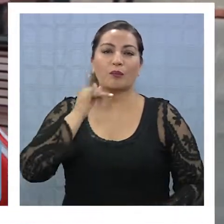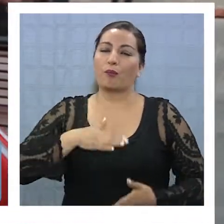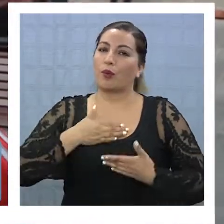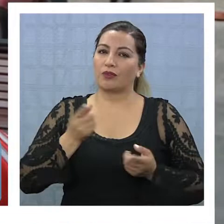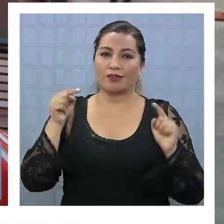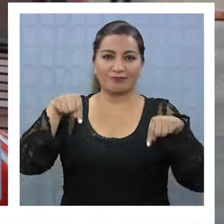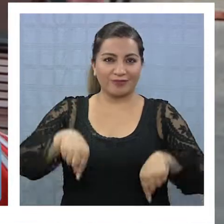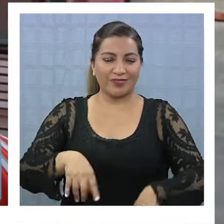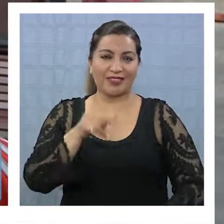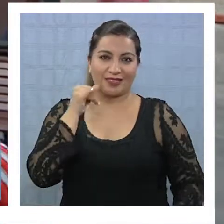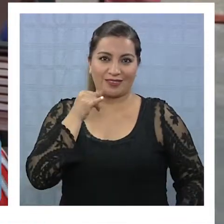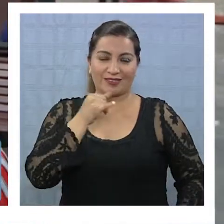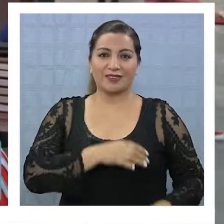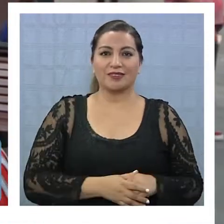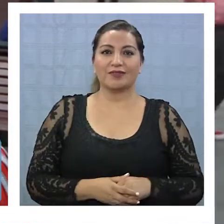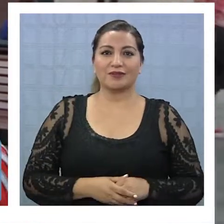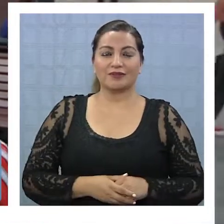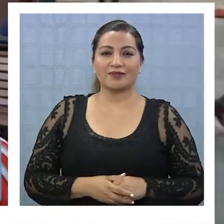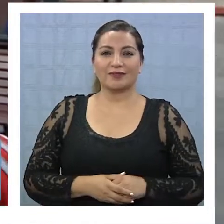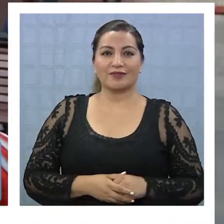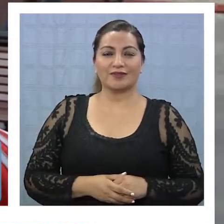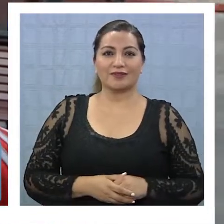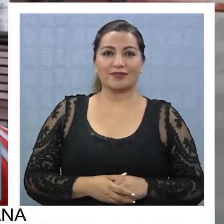Y nací acá, entonces me gusta estar acá.